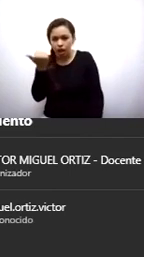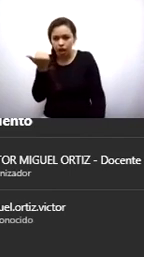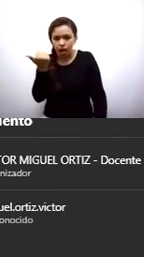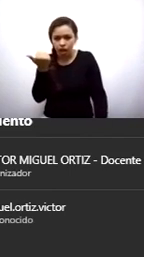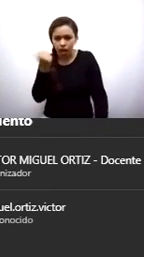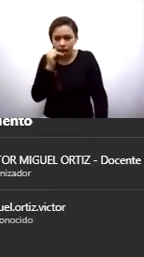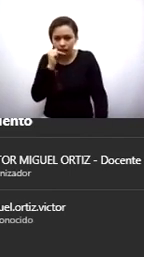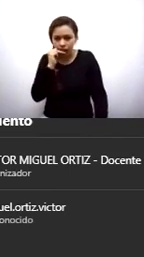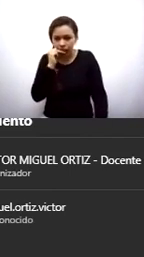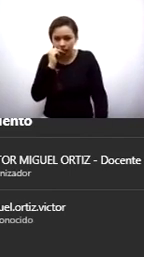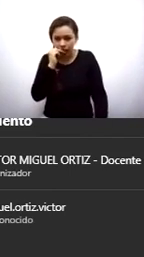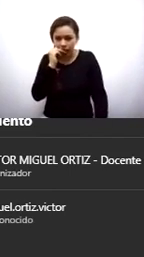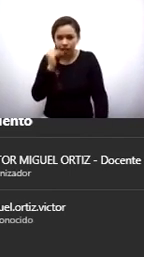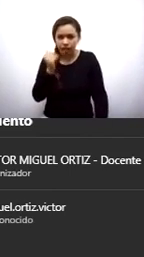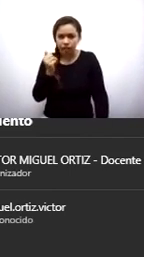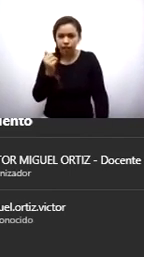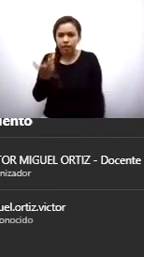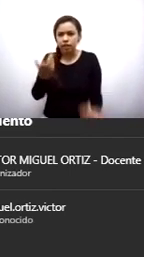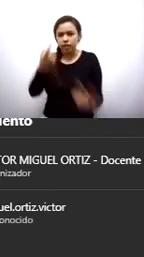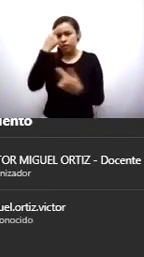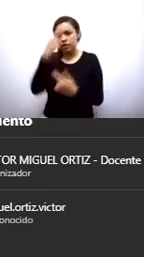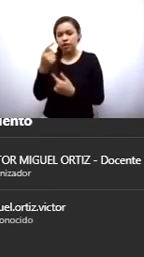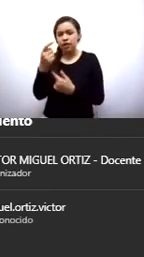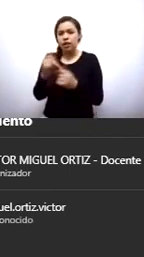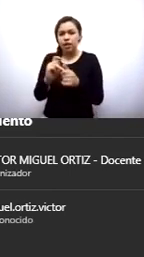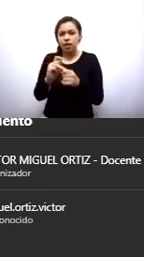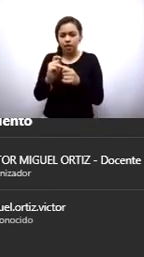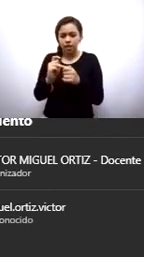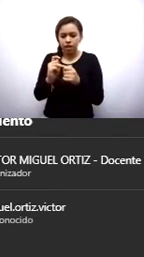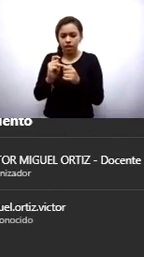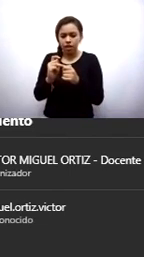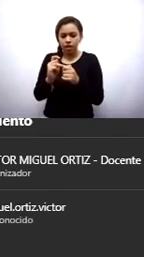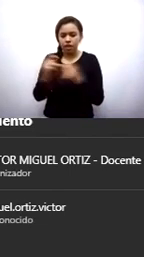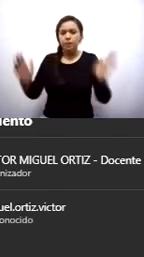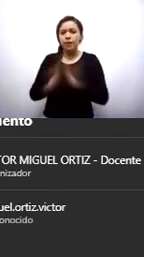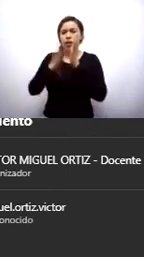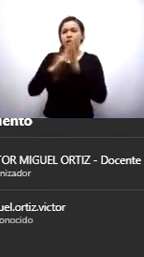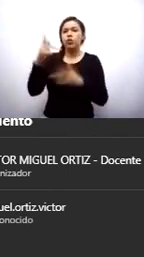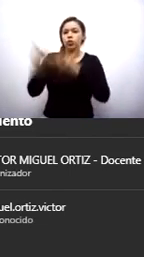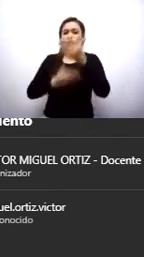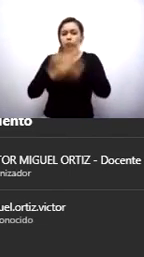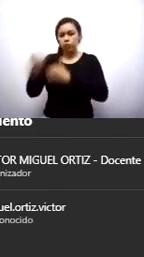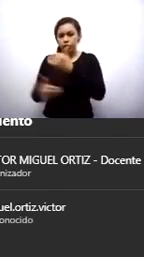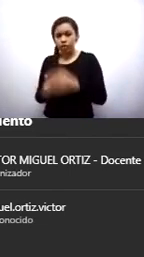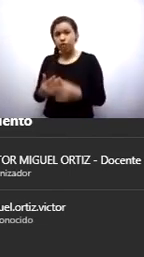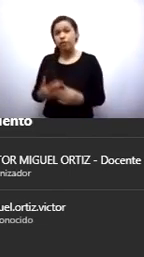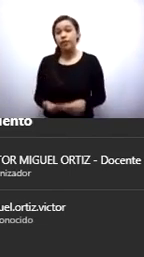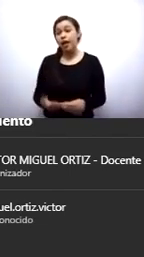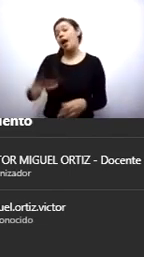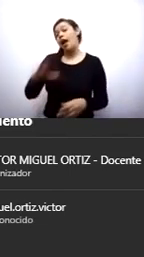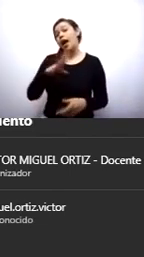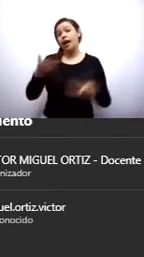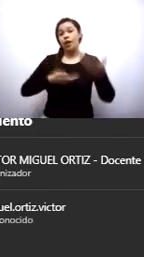la pizarra, que se asuman como personas partícipes de su propio proceso? Bueno, pues aquí tenemos la opción de